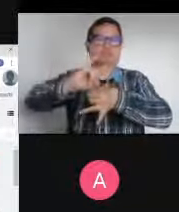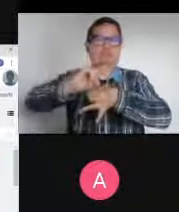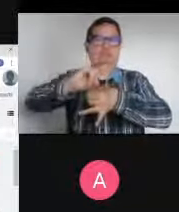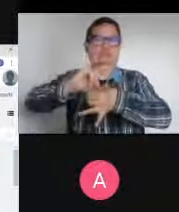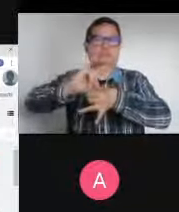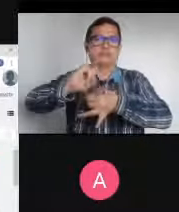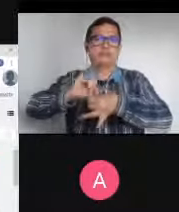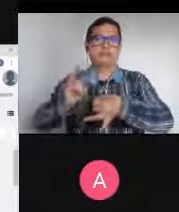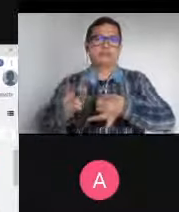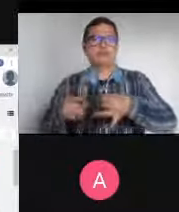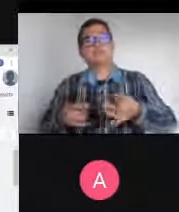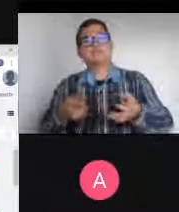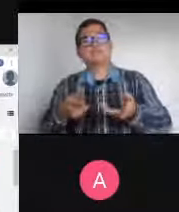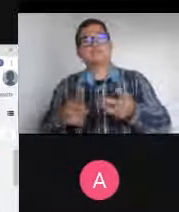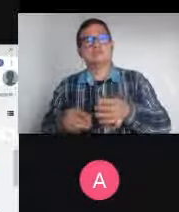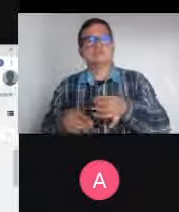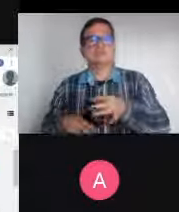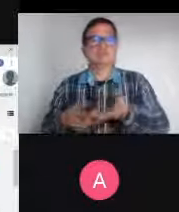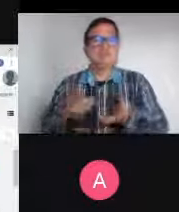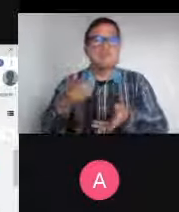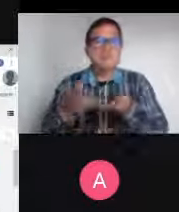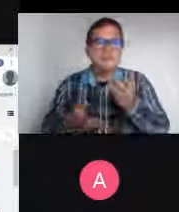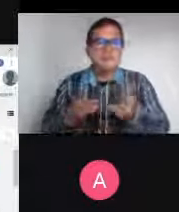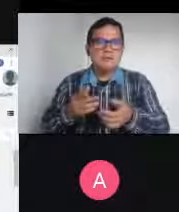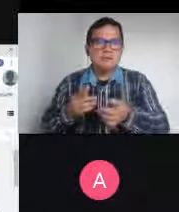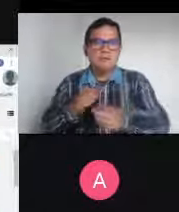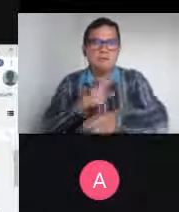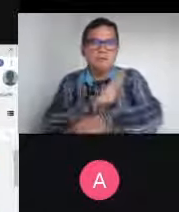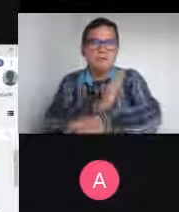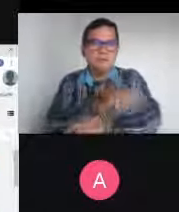valor y las unidades.